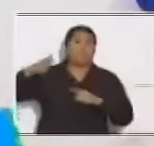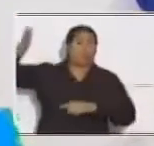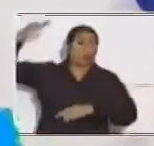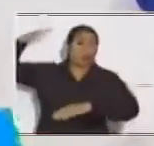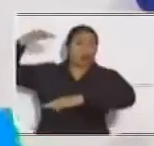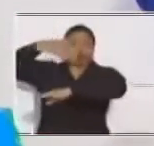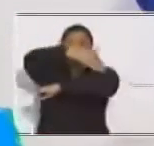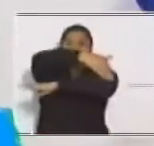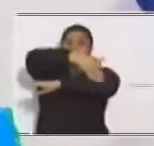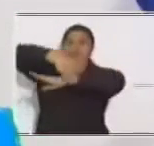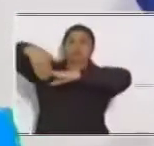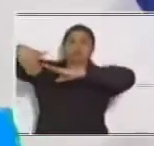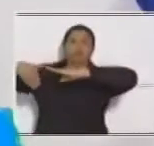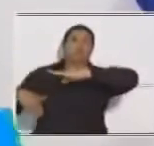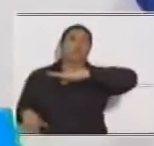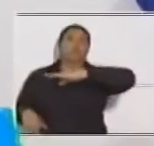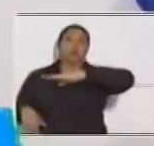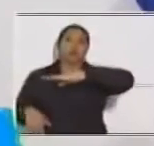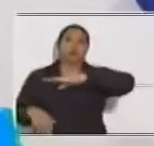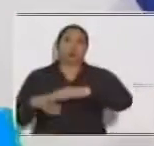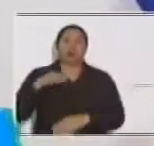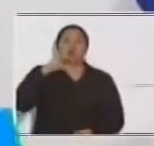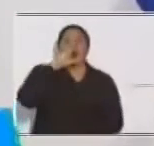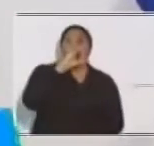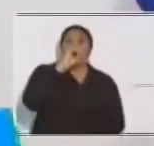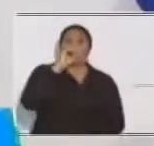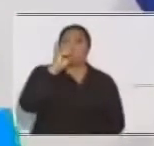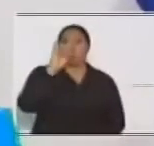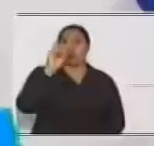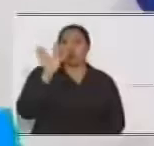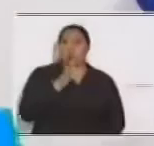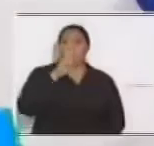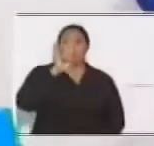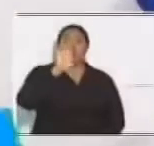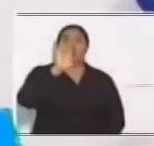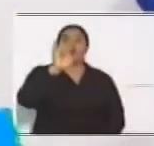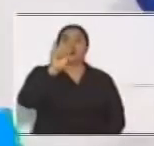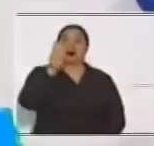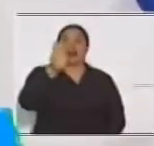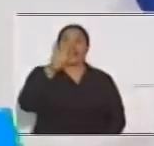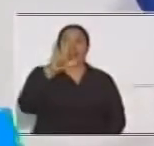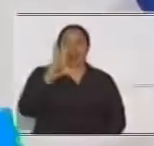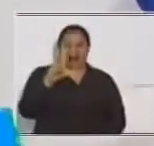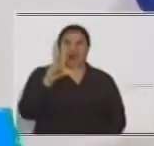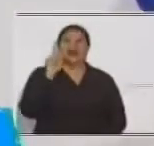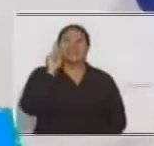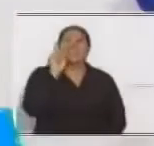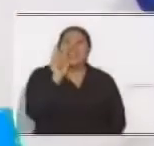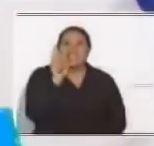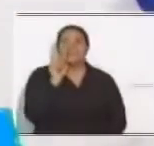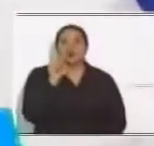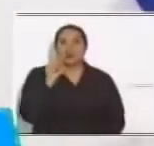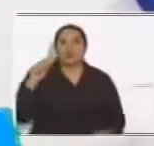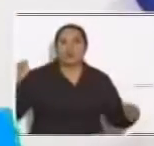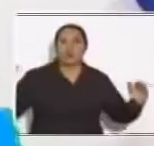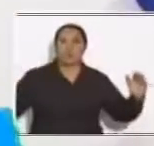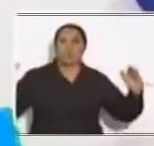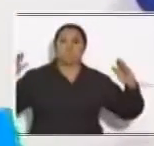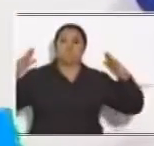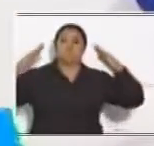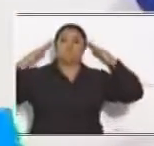Entonces, ellos debían saber cuántos codos medía de longitud cada lado de la pirámide, y eso era mej.